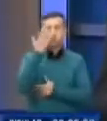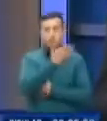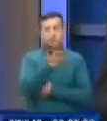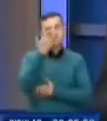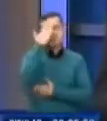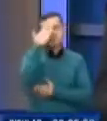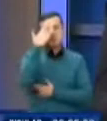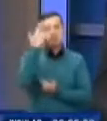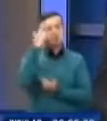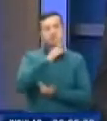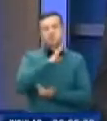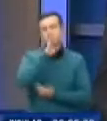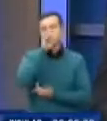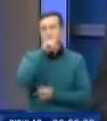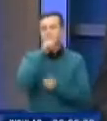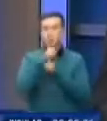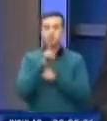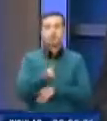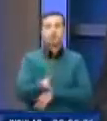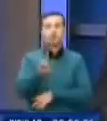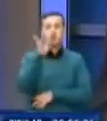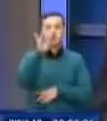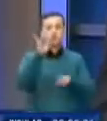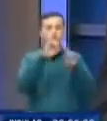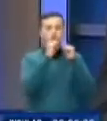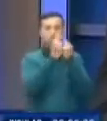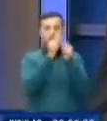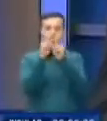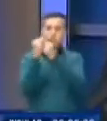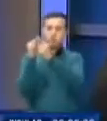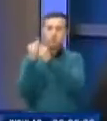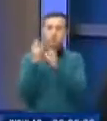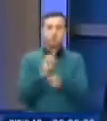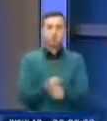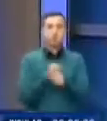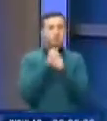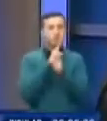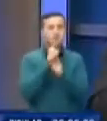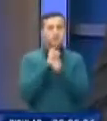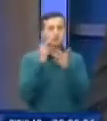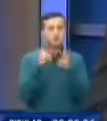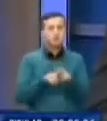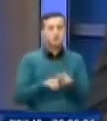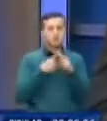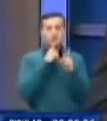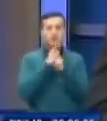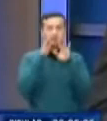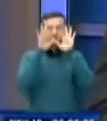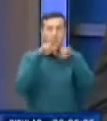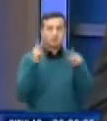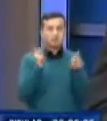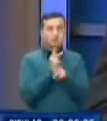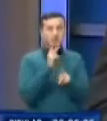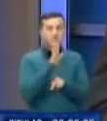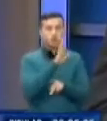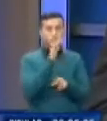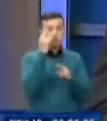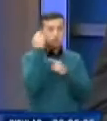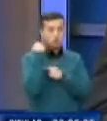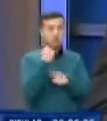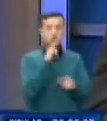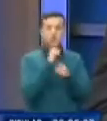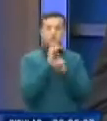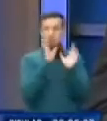fuerzas armadas están en las ocho mesas de seguridad que se crean desde el punto de vista de la secretaría nacional de gestión de